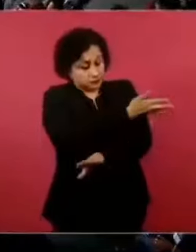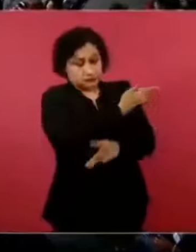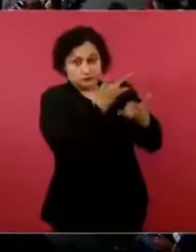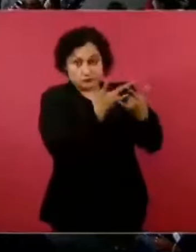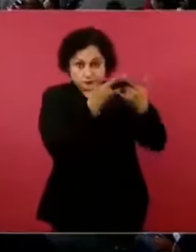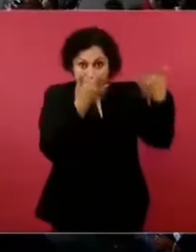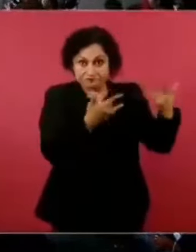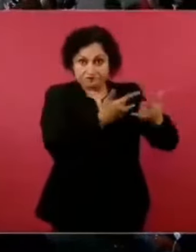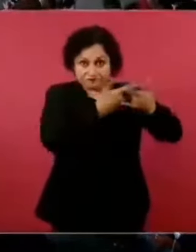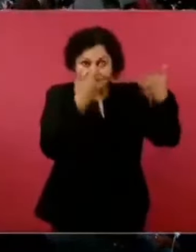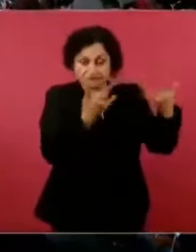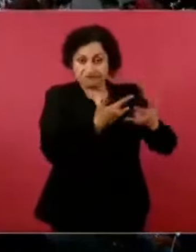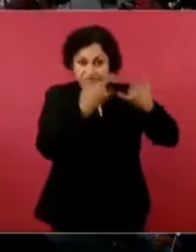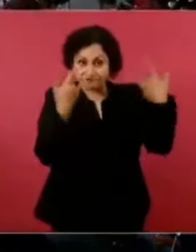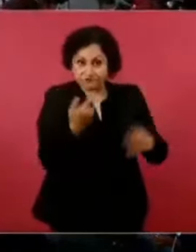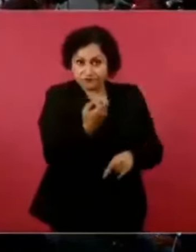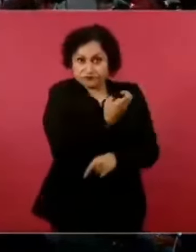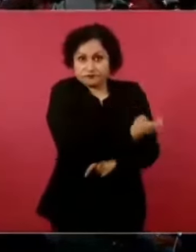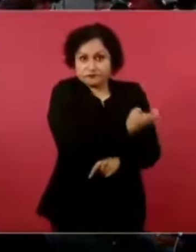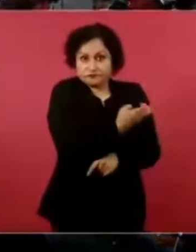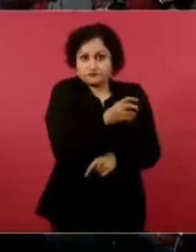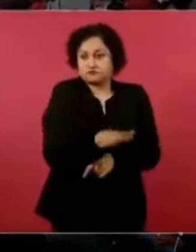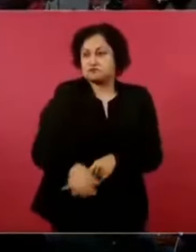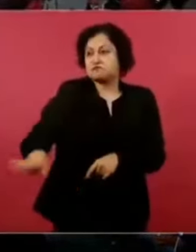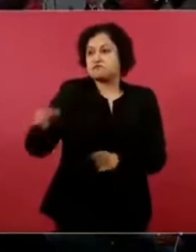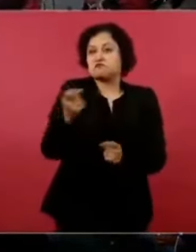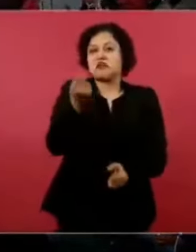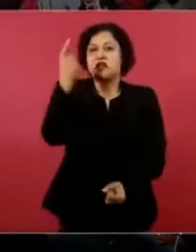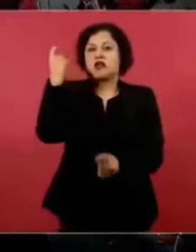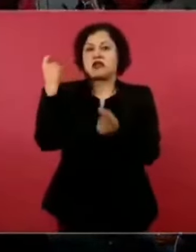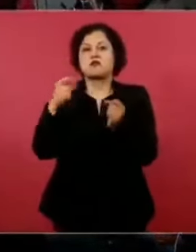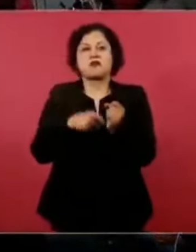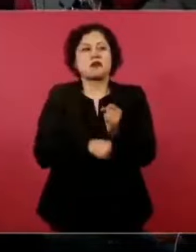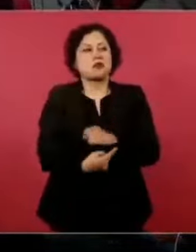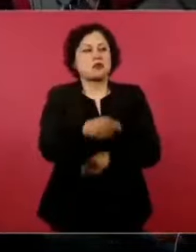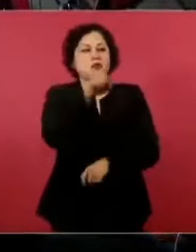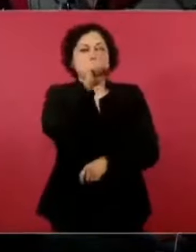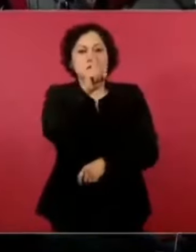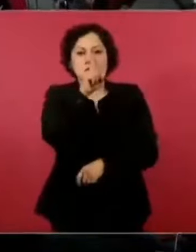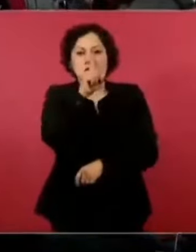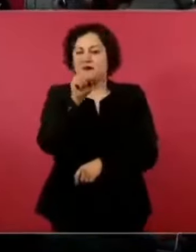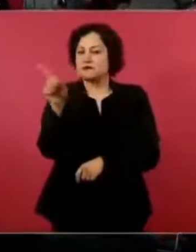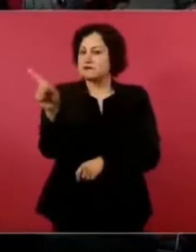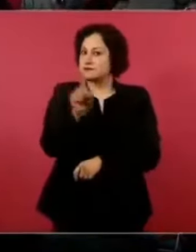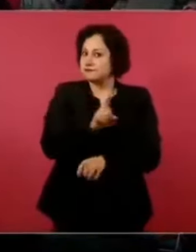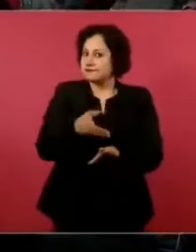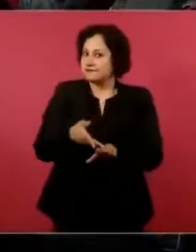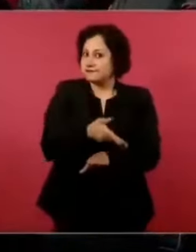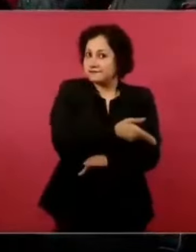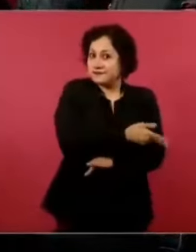deliberadamente se ha ocultado, pero durante 3 siglos que fuimos colonia